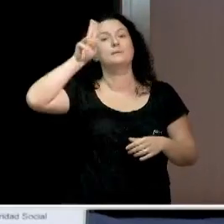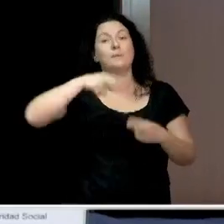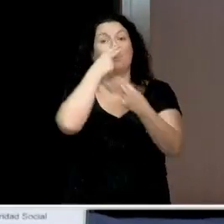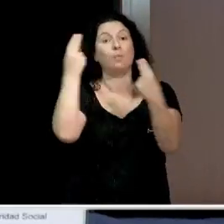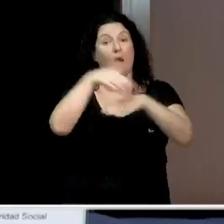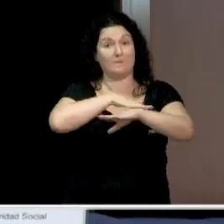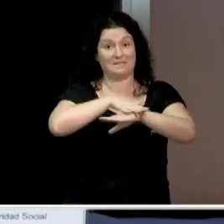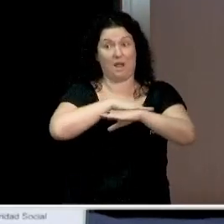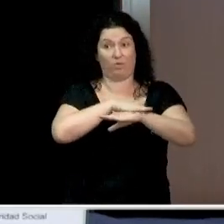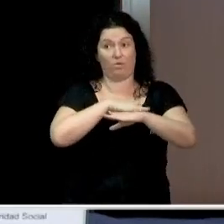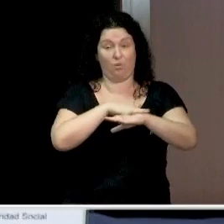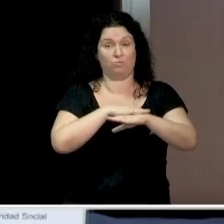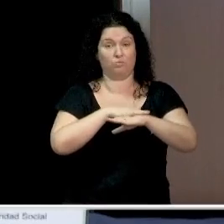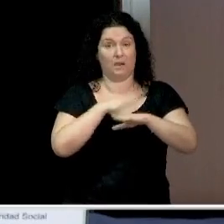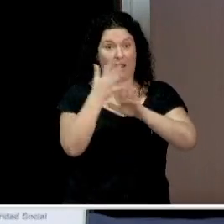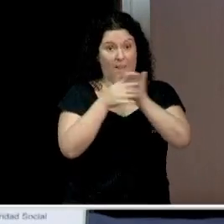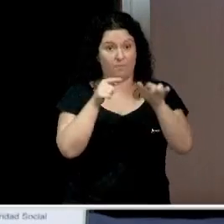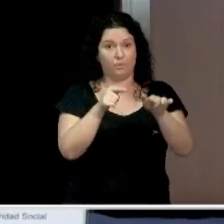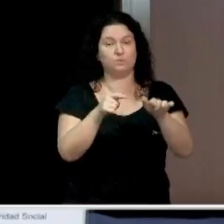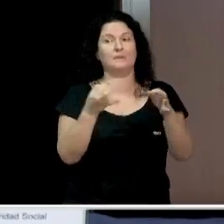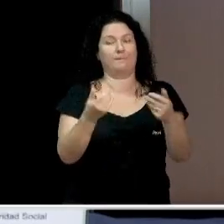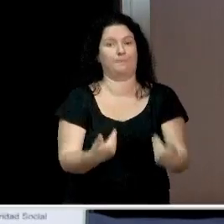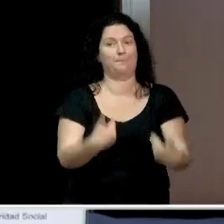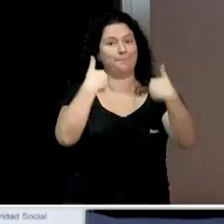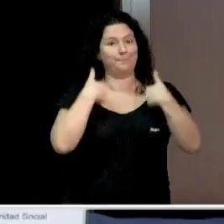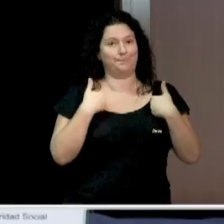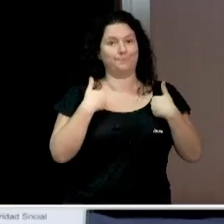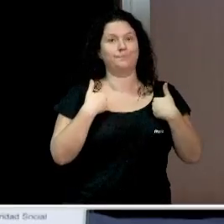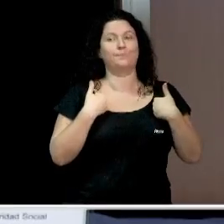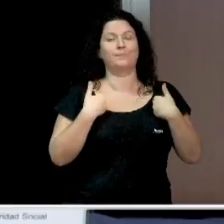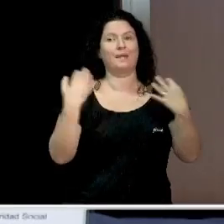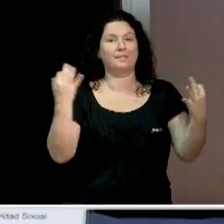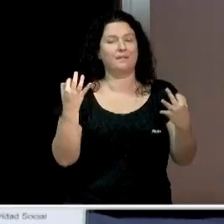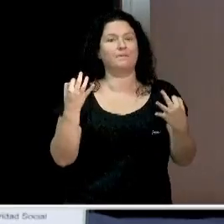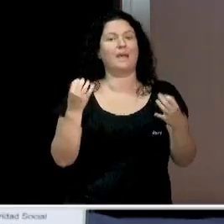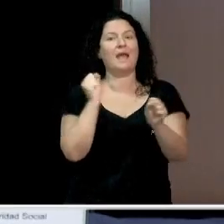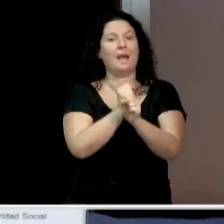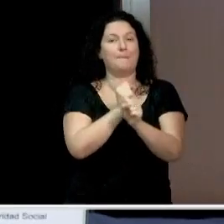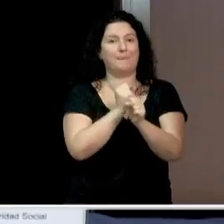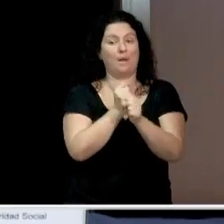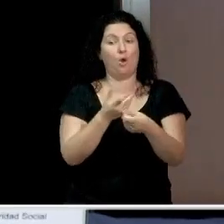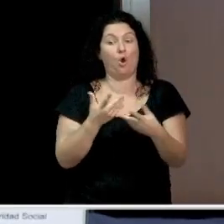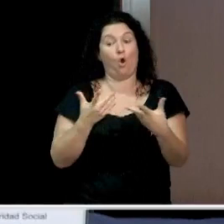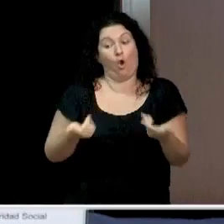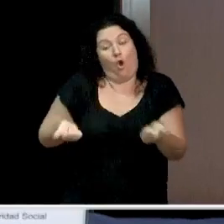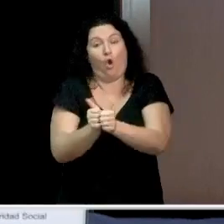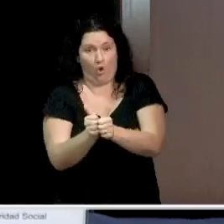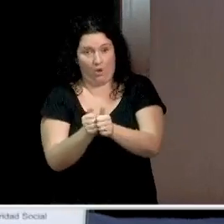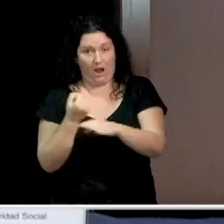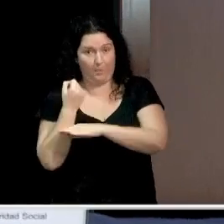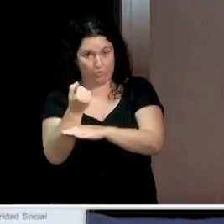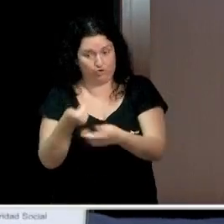pública compete, y así lo hace, establecer u organizar servicios de empleo con apoyos, que